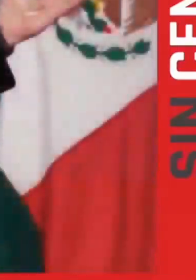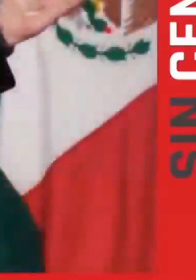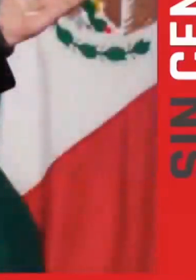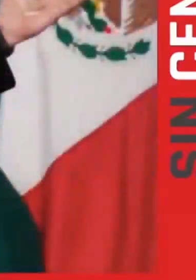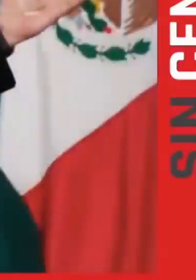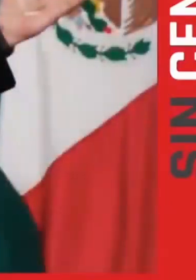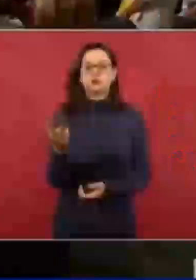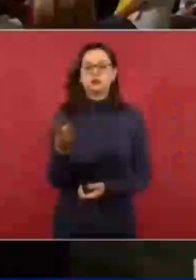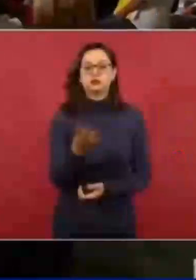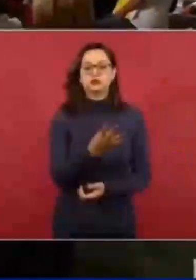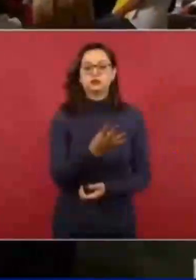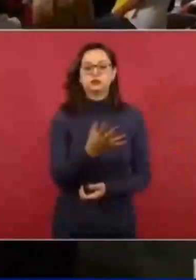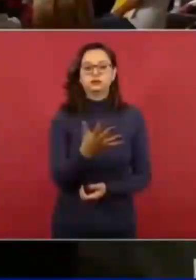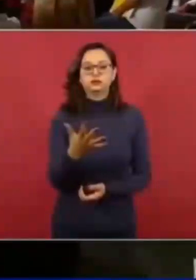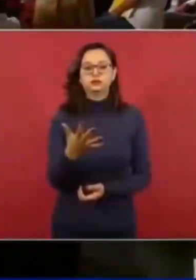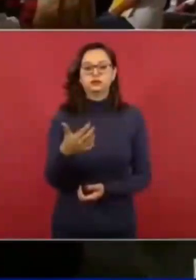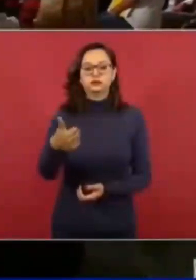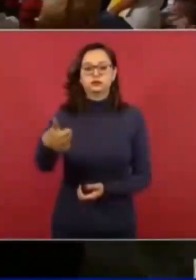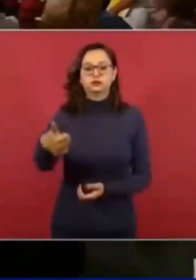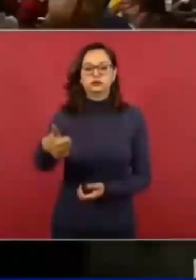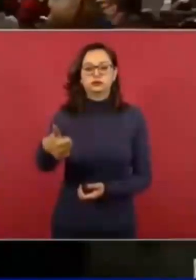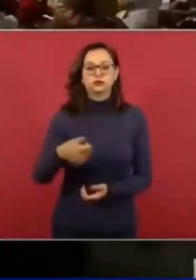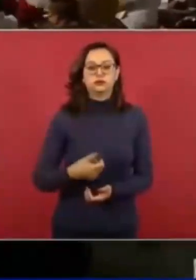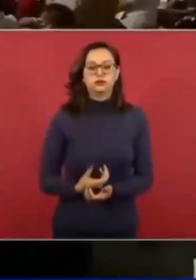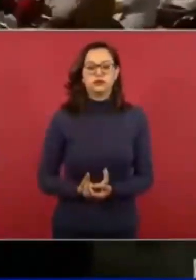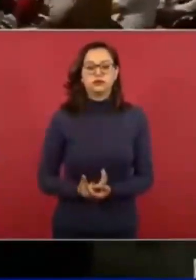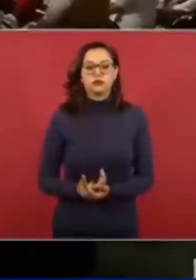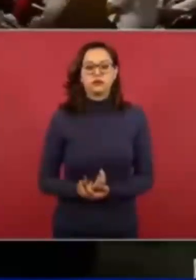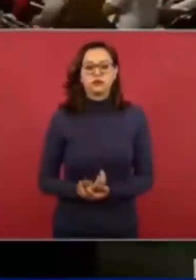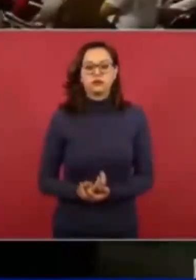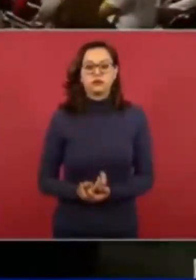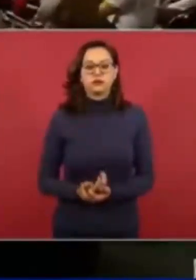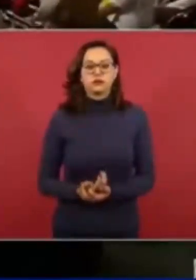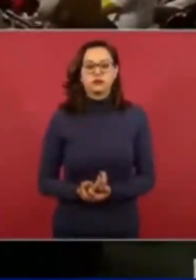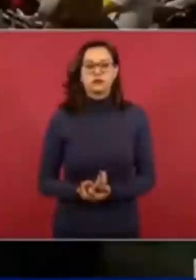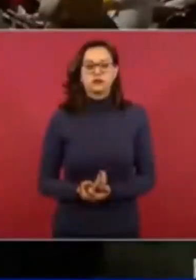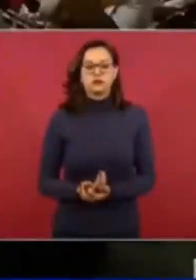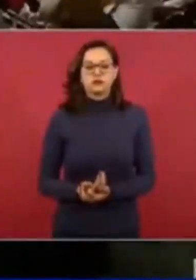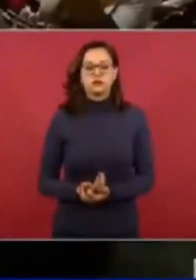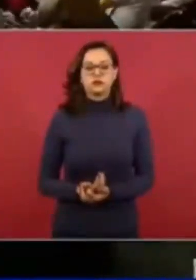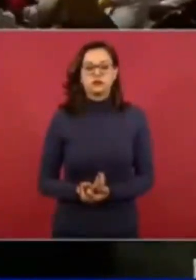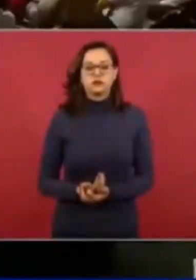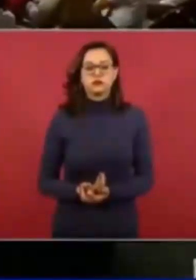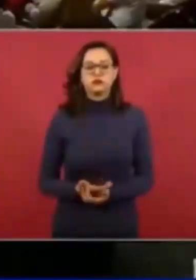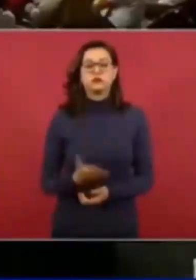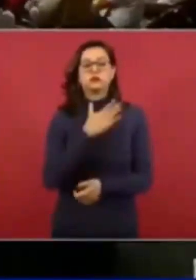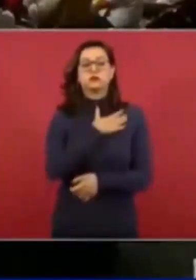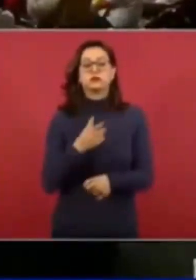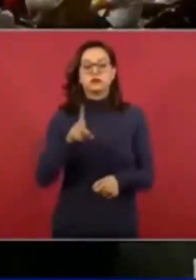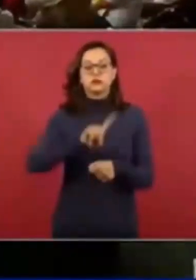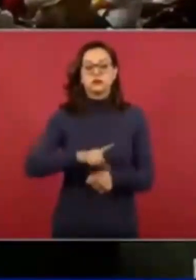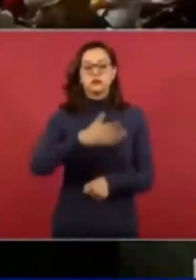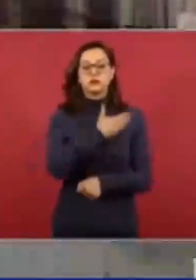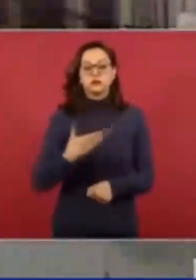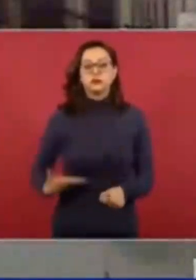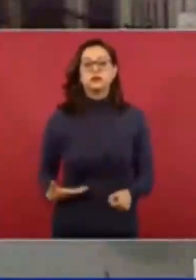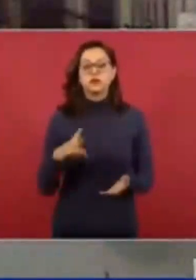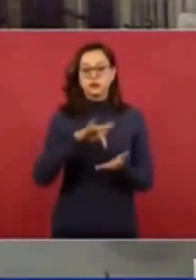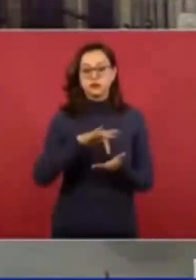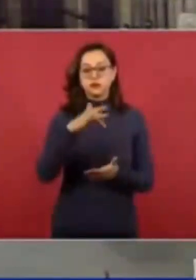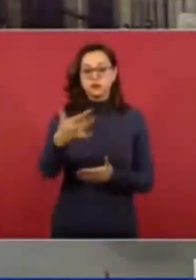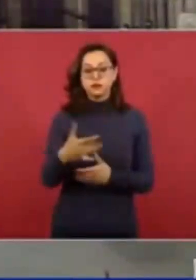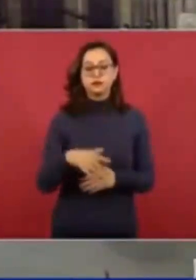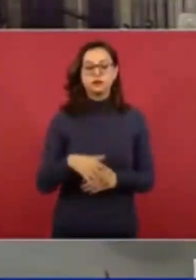4, 5, 6. Empezamos y luego vamos para atrás. Buenos días, presidente. Gracias. Preguntarle ayer,